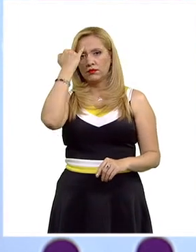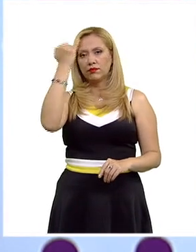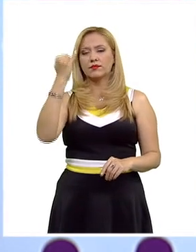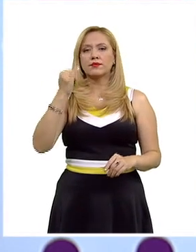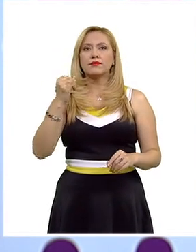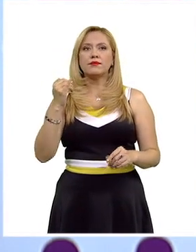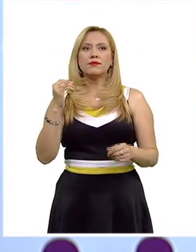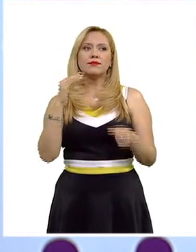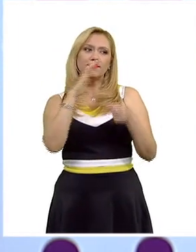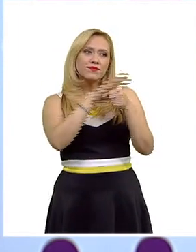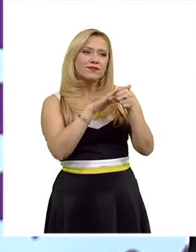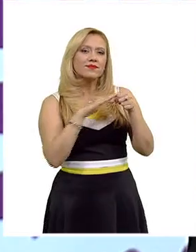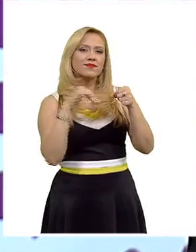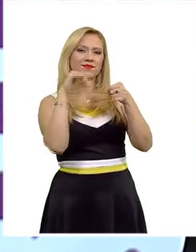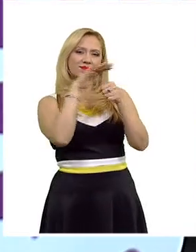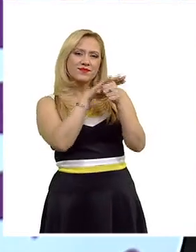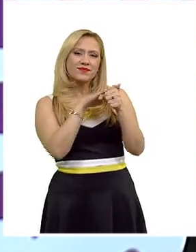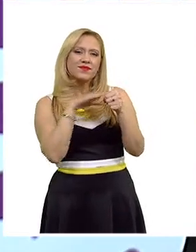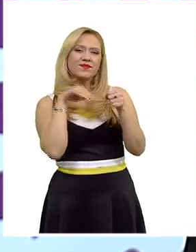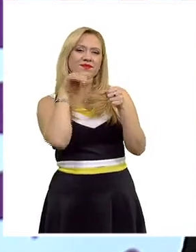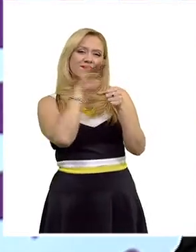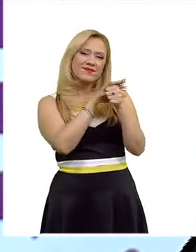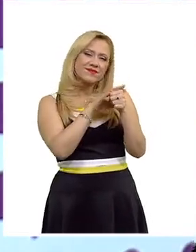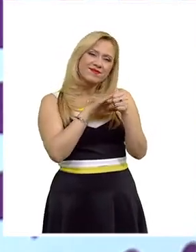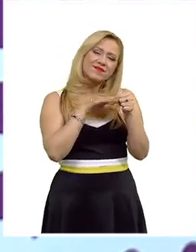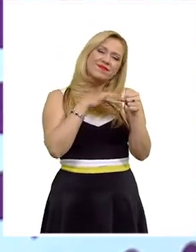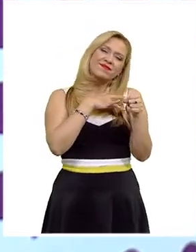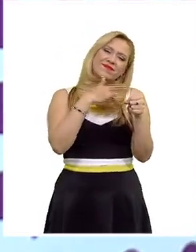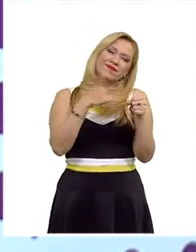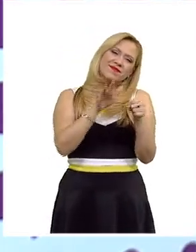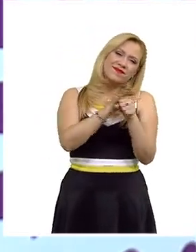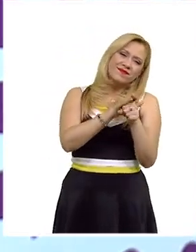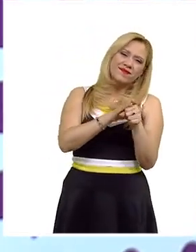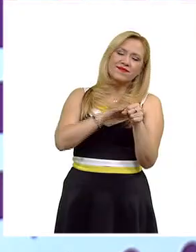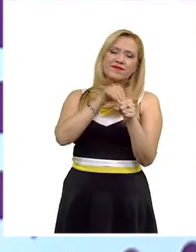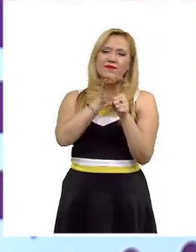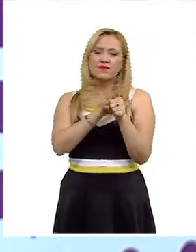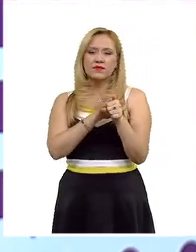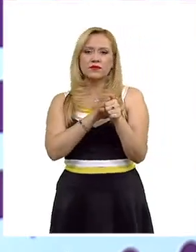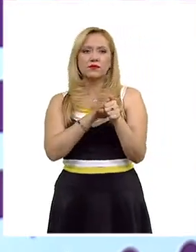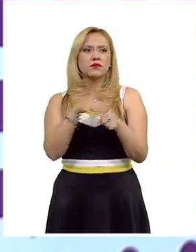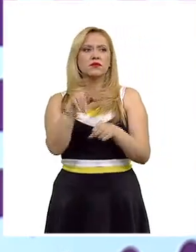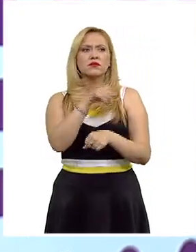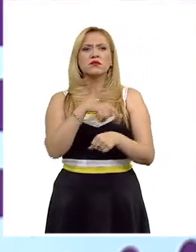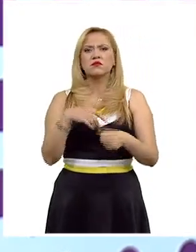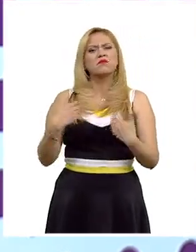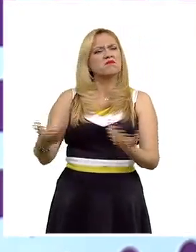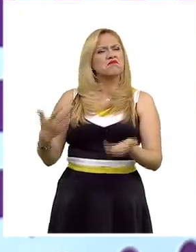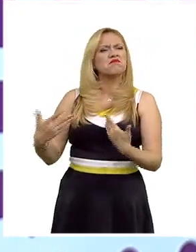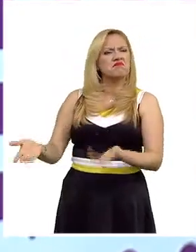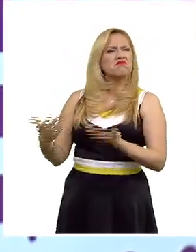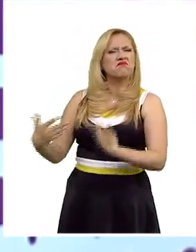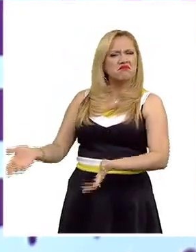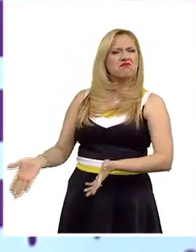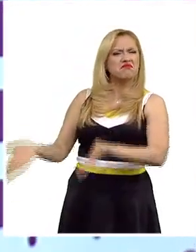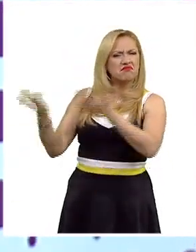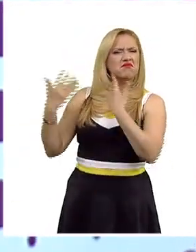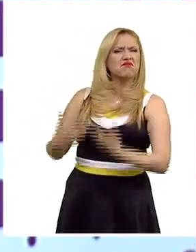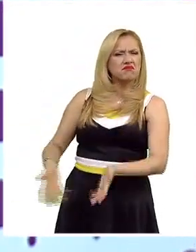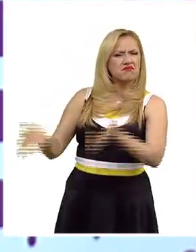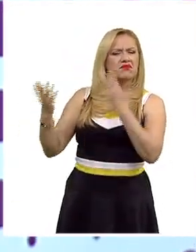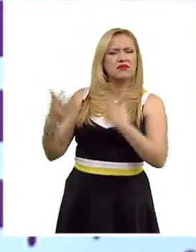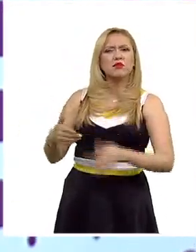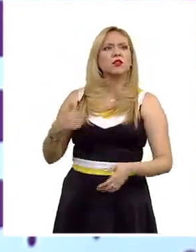que está ahorita criticado totalmente, porque parece que hay una permisión social de avanzar, estar exigiendo,